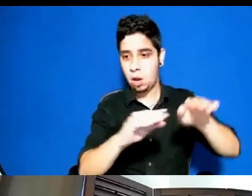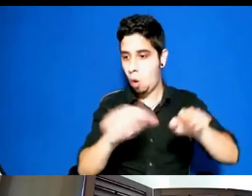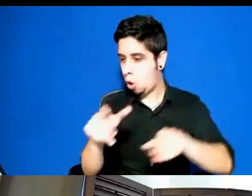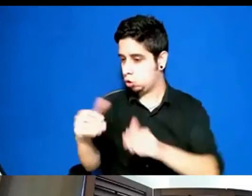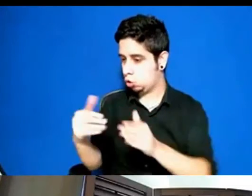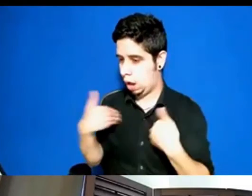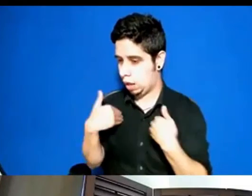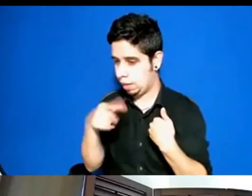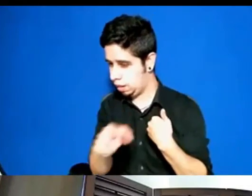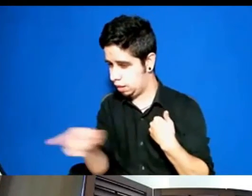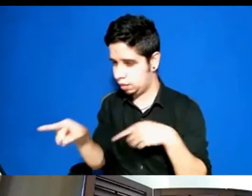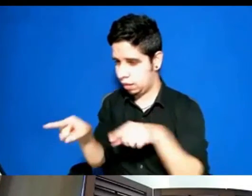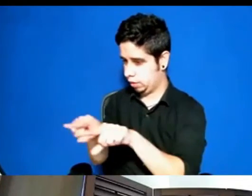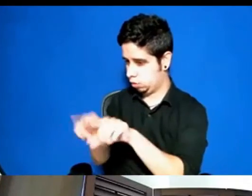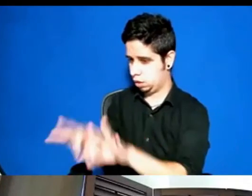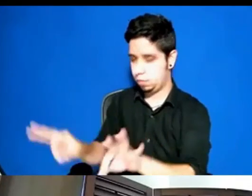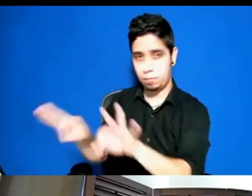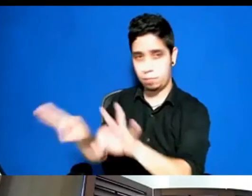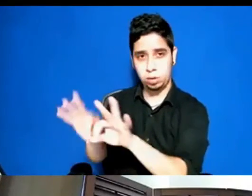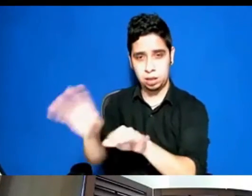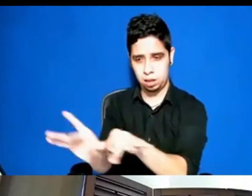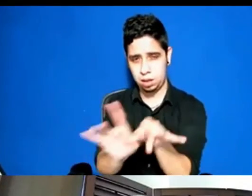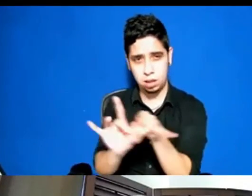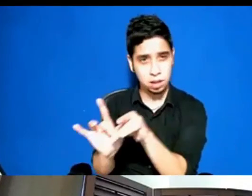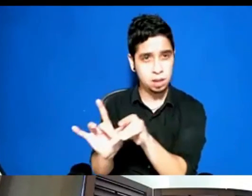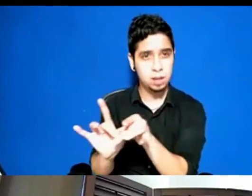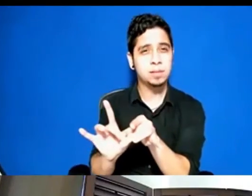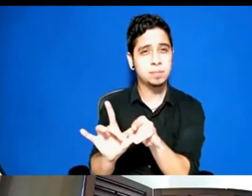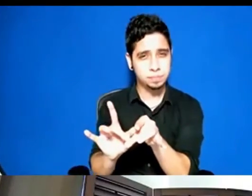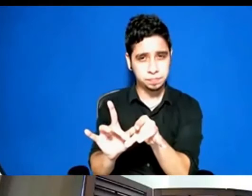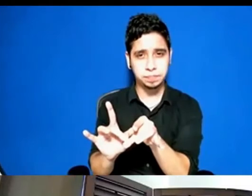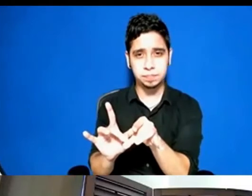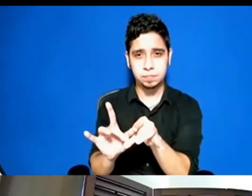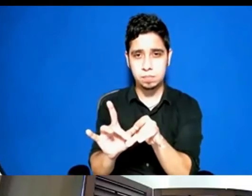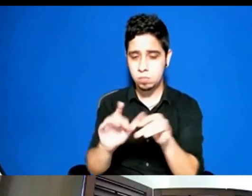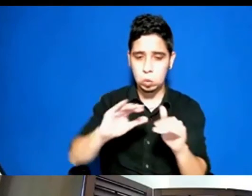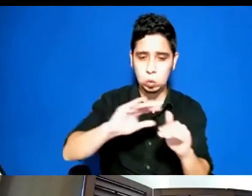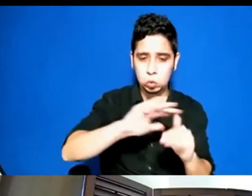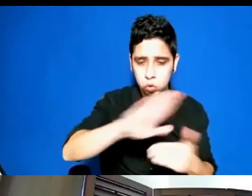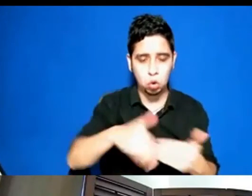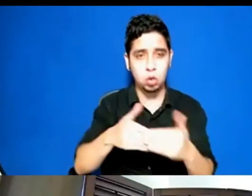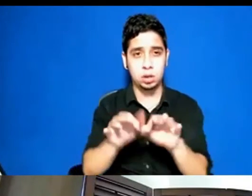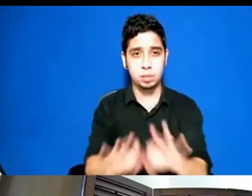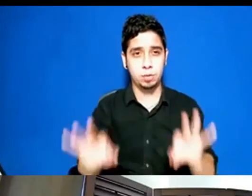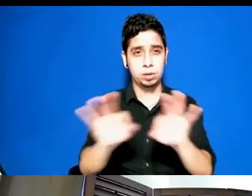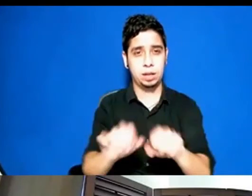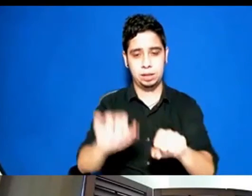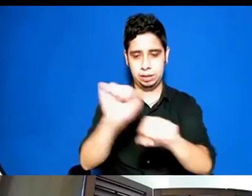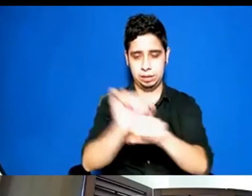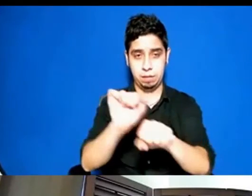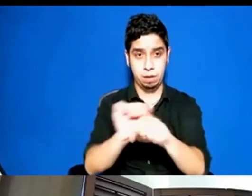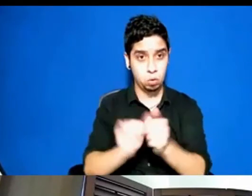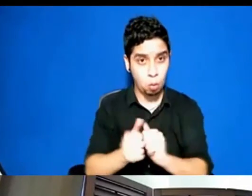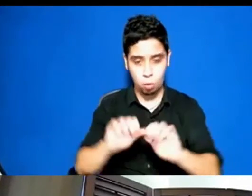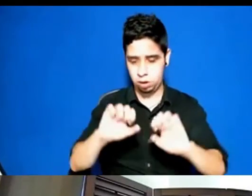son tan importantes en la playa, en el ecosistema, todos tenemos que trabajar juntos, en equipo y